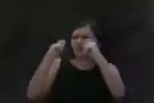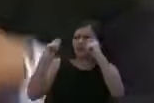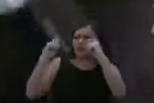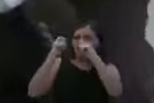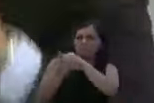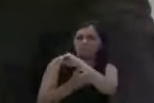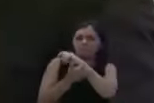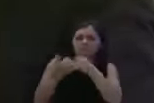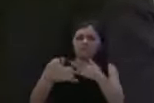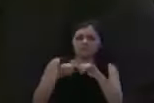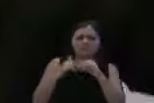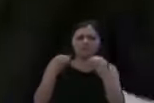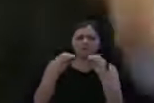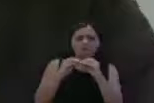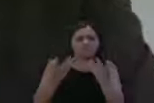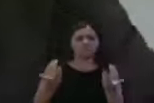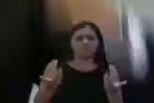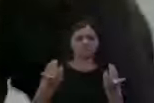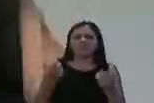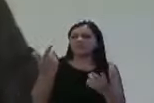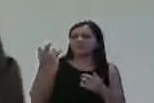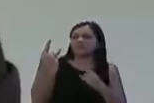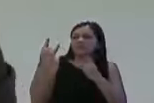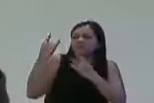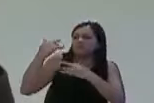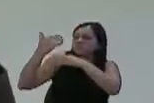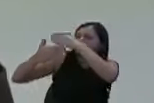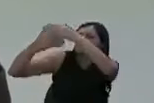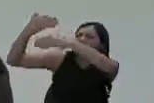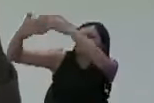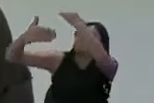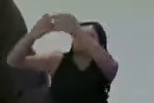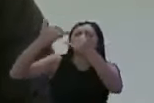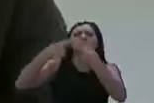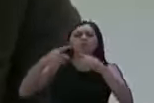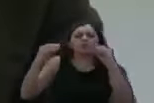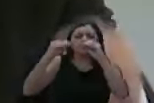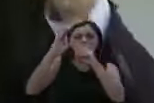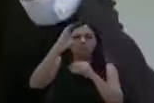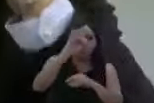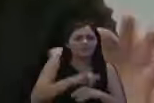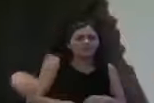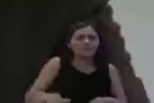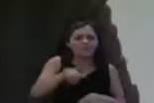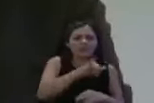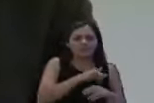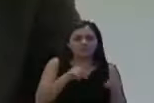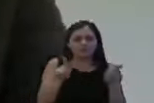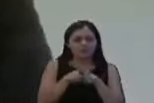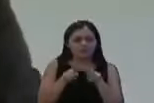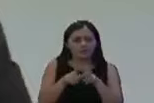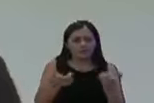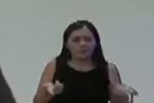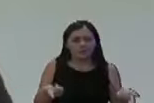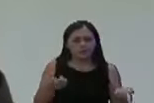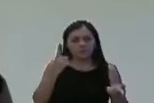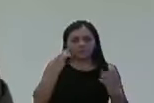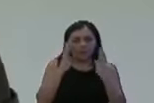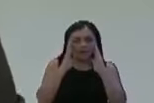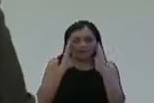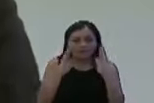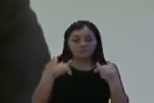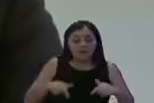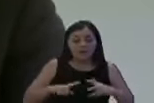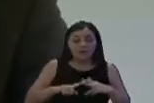país y quieren generar dinastías aristocracias en vez de una democracia pero hemos estar muy atentos porque esto recién